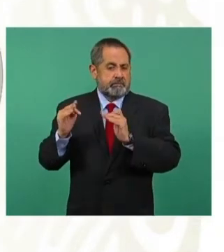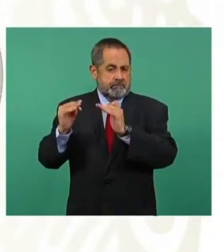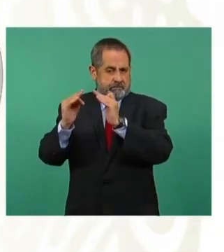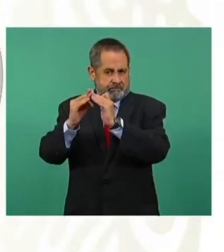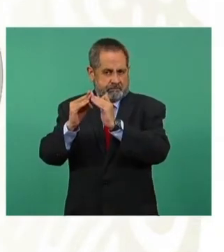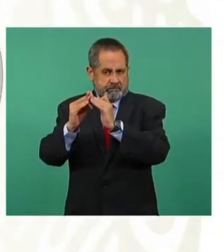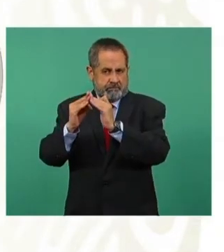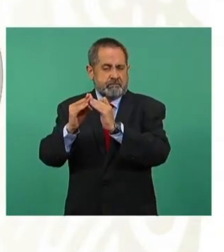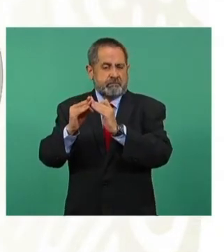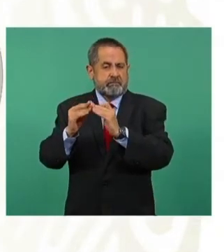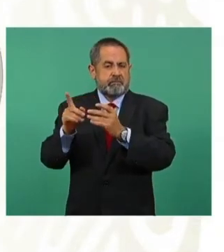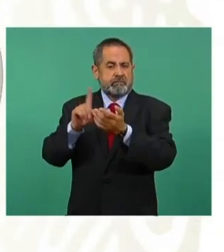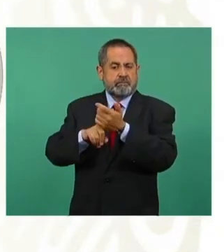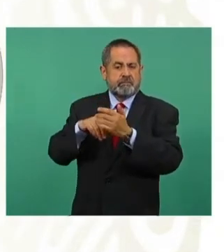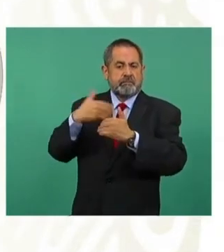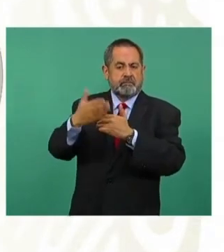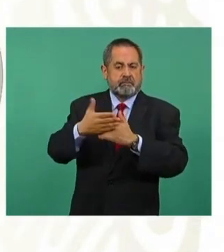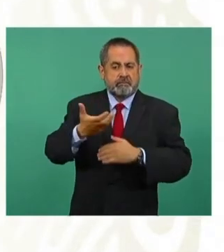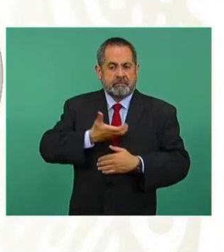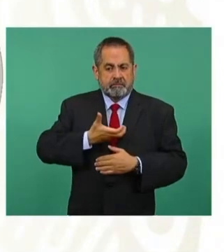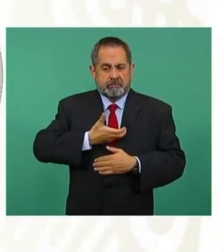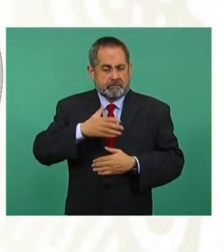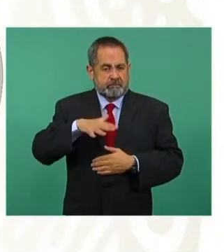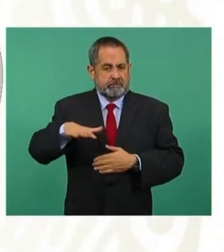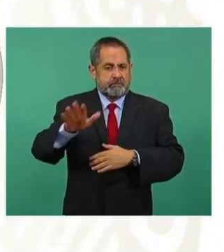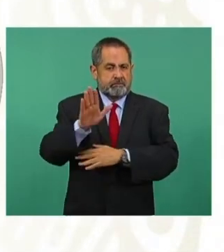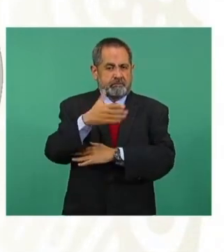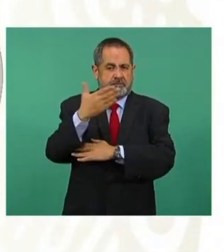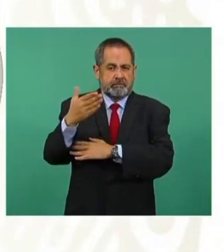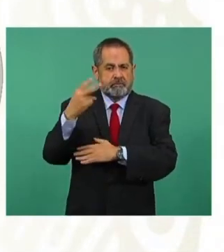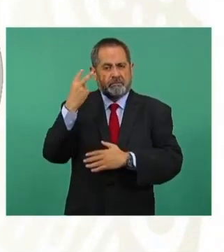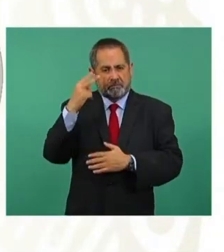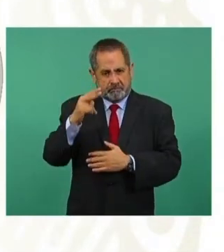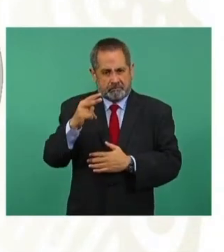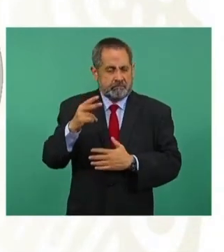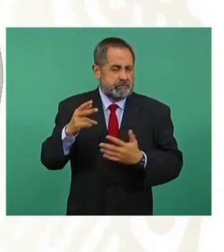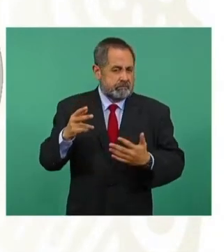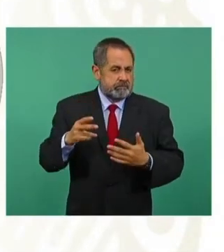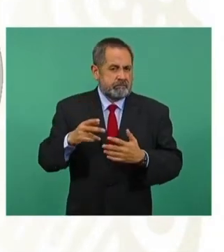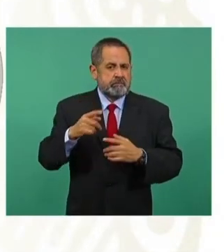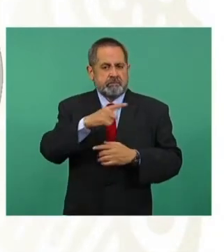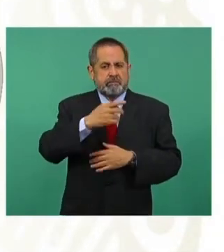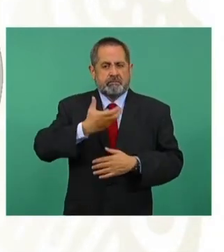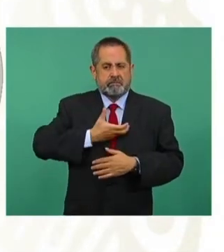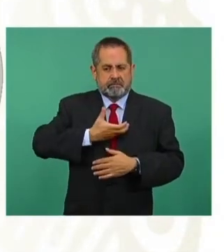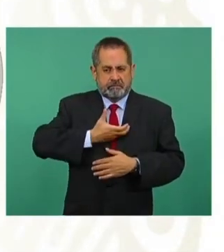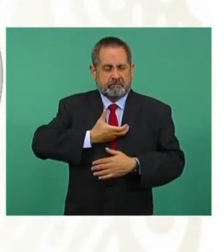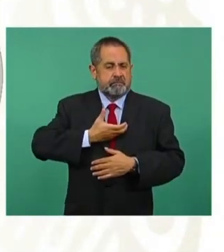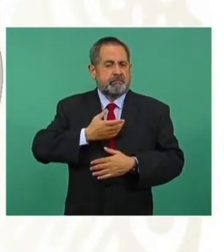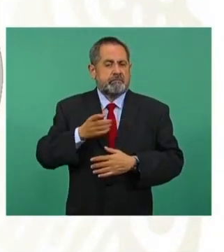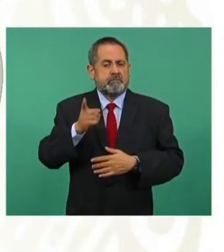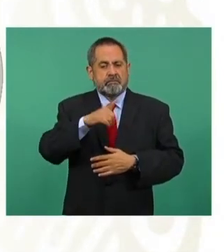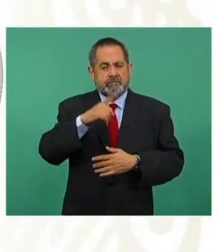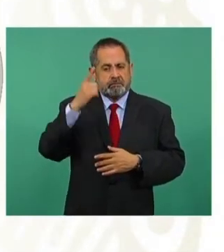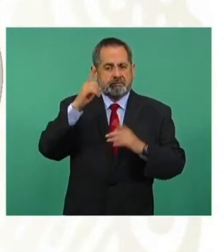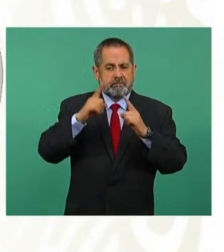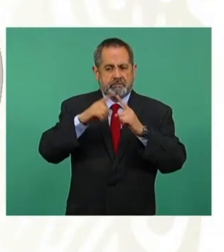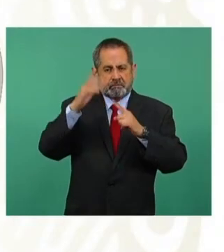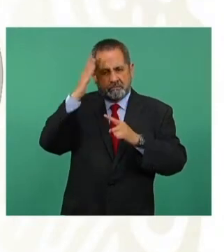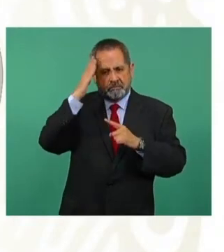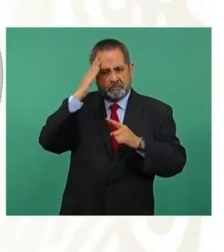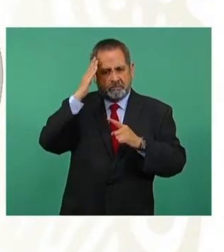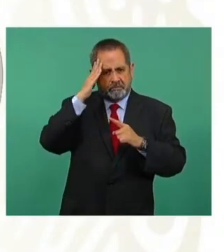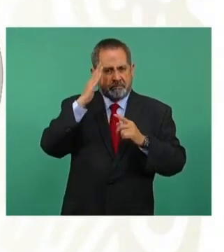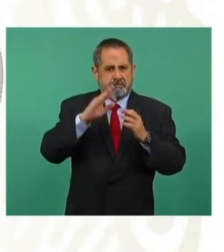Mayor, al fondo la Plaza de la Constitución con la bandera nacional, el Palacio Nacional y la Catedral y